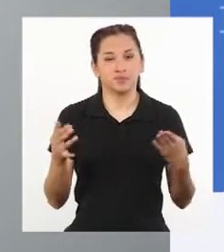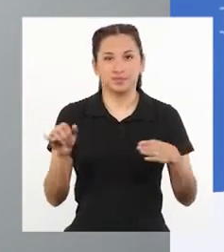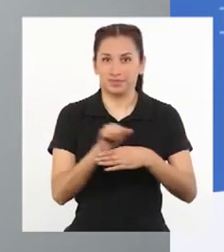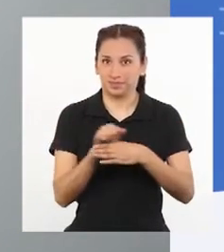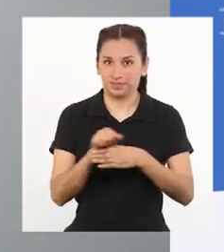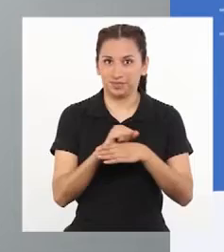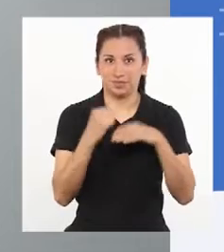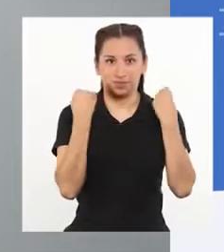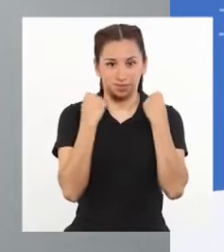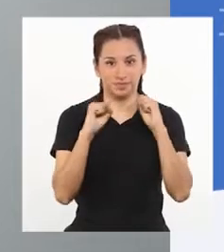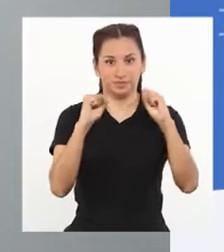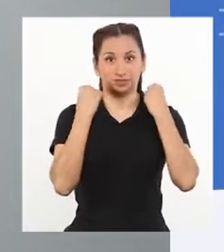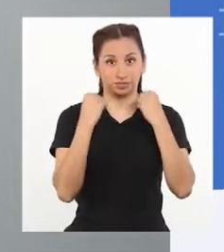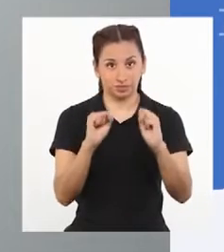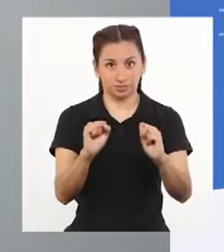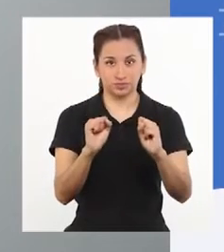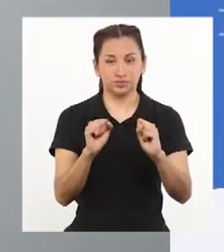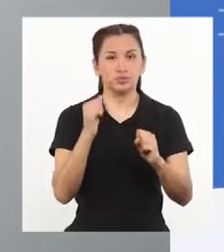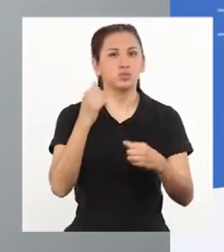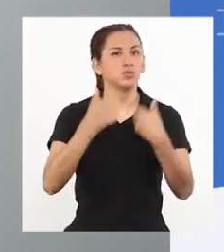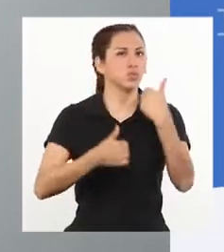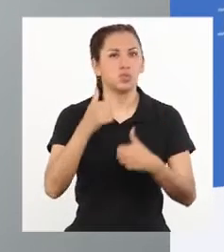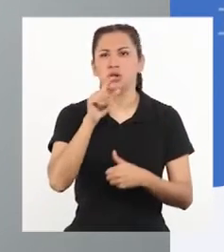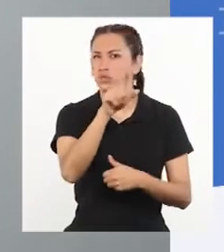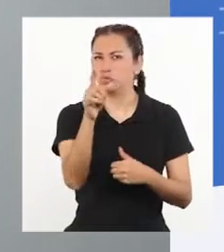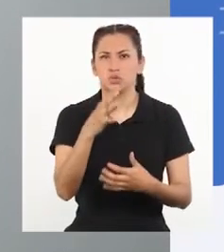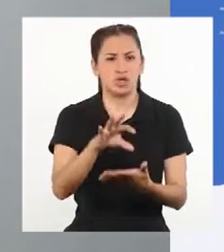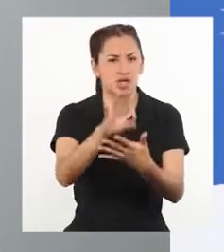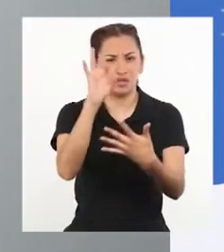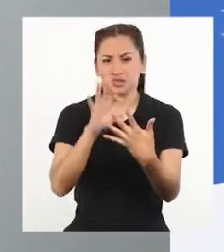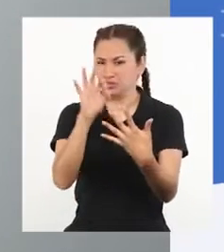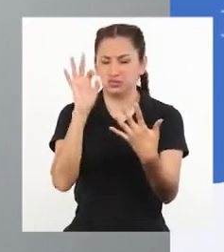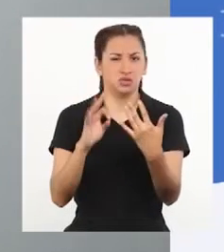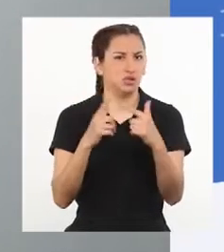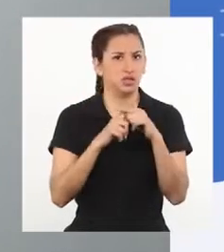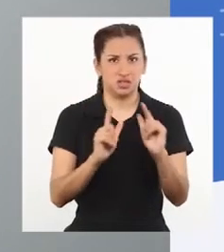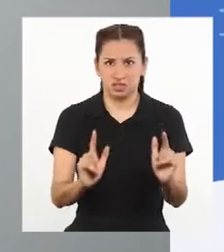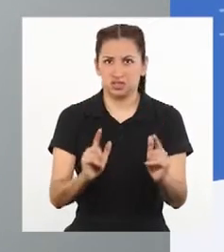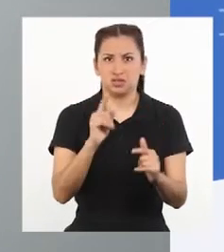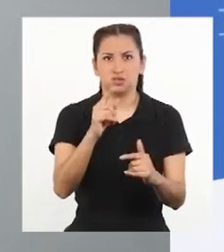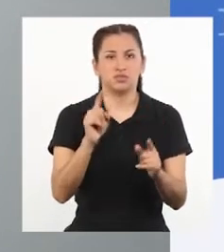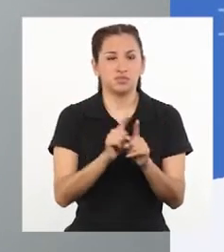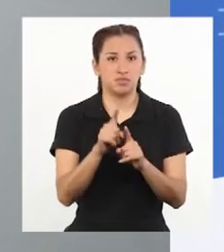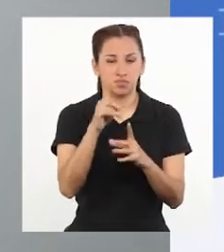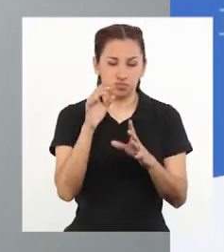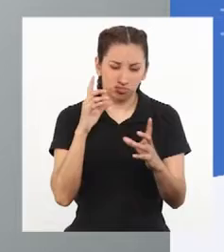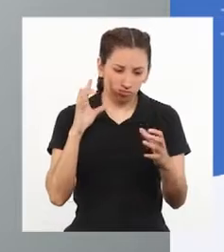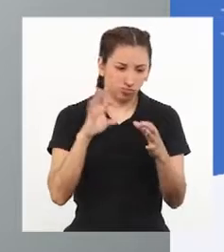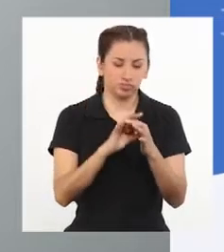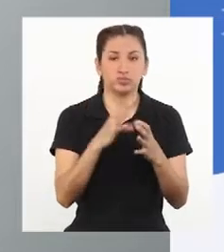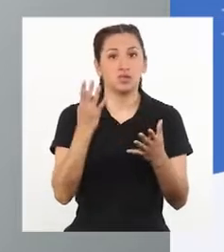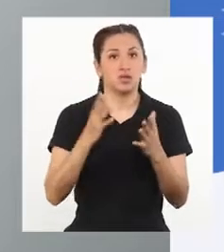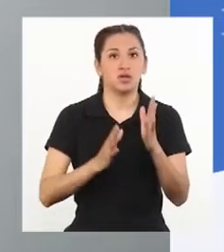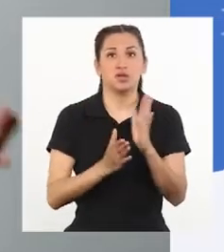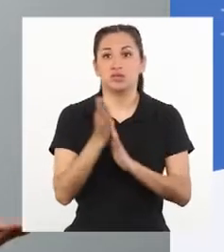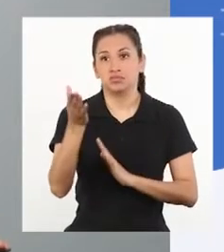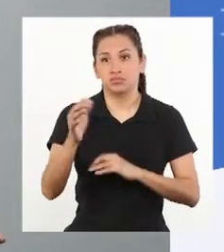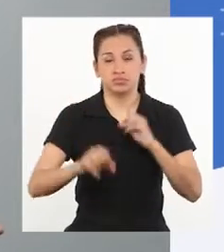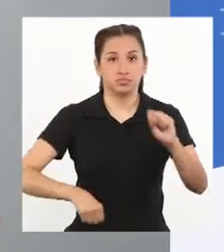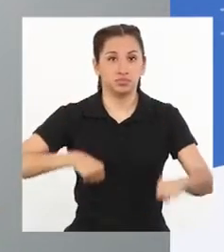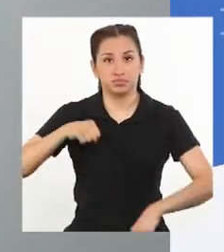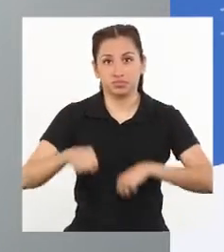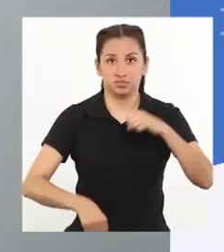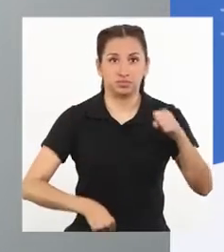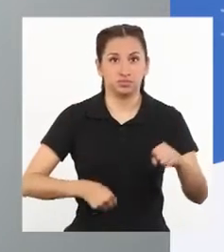en actividad física. En la actividad física que a ti más te agrade y que te permita mantenerte constante en ella. Como salir a